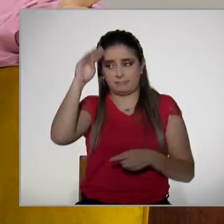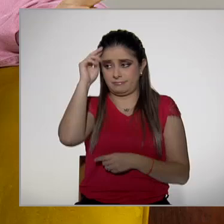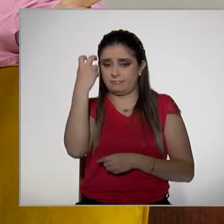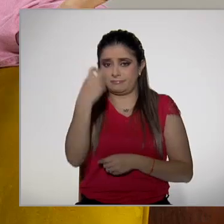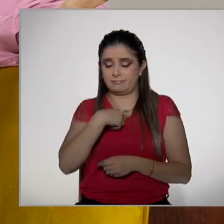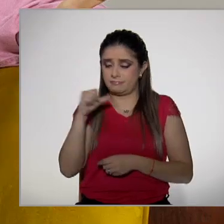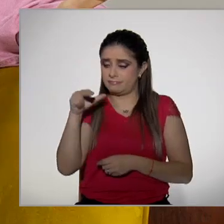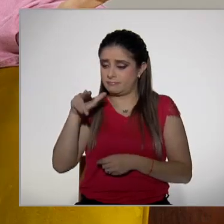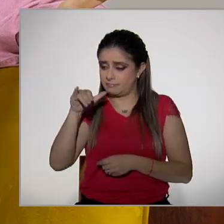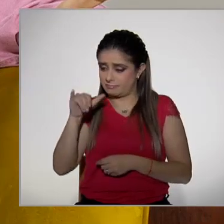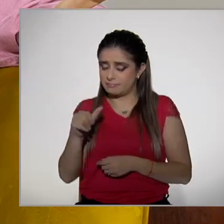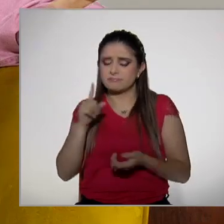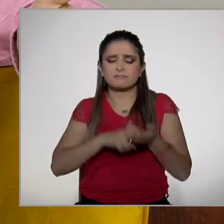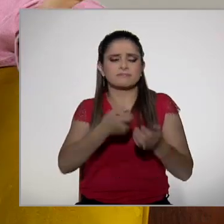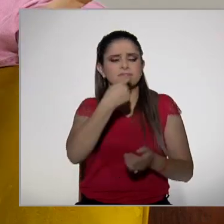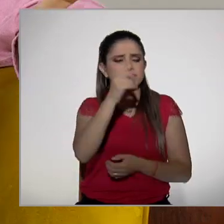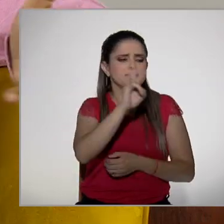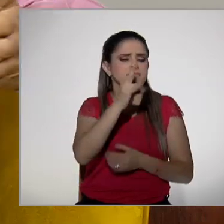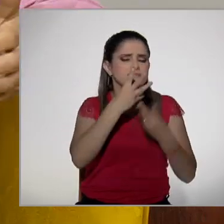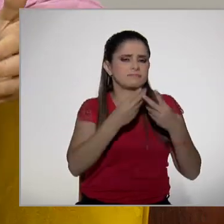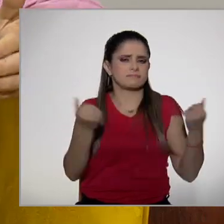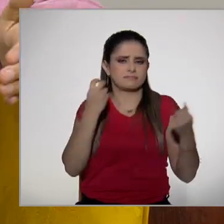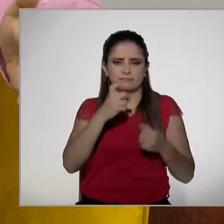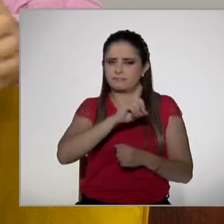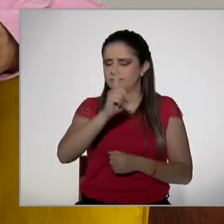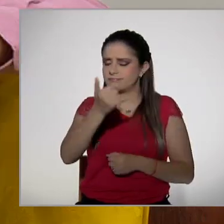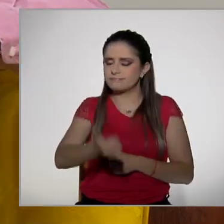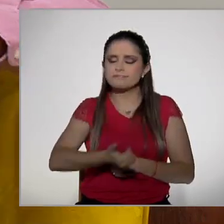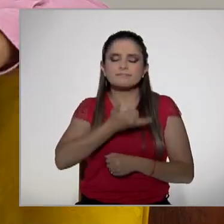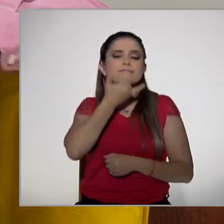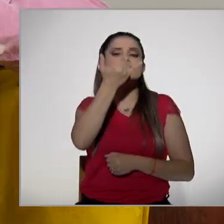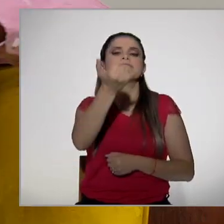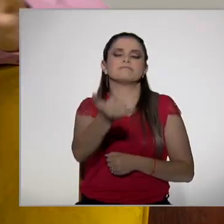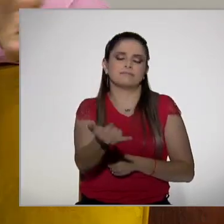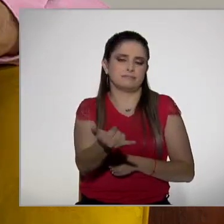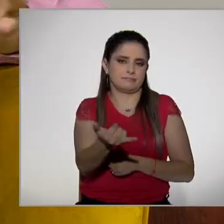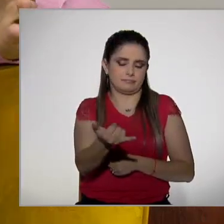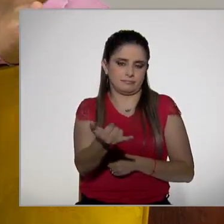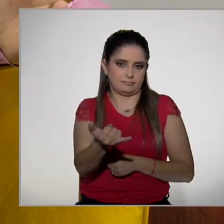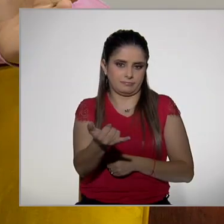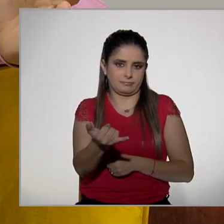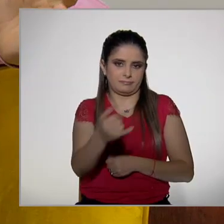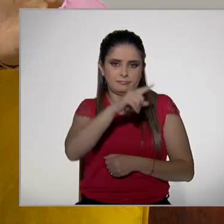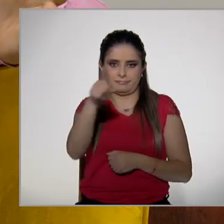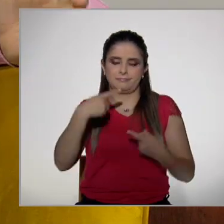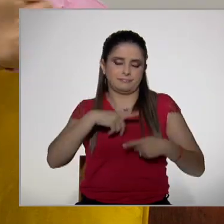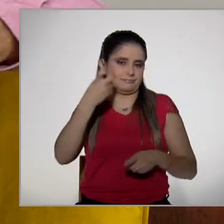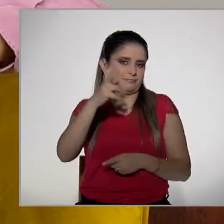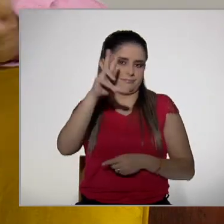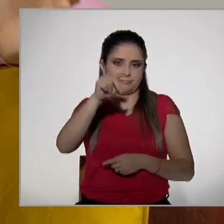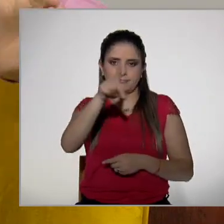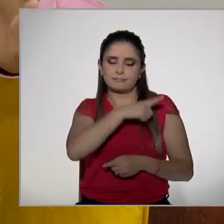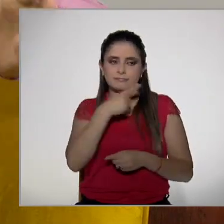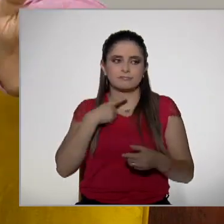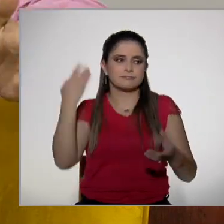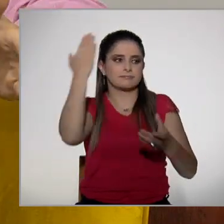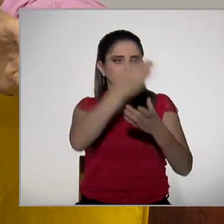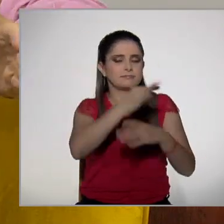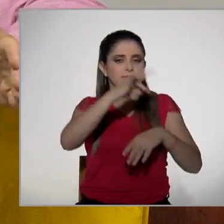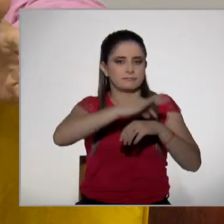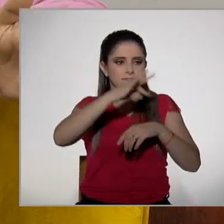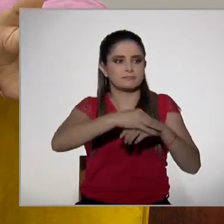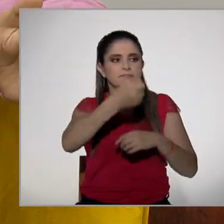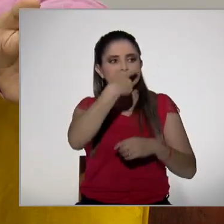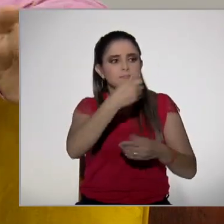eso que se corrige con vitaminas yo creo que es un error de la comunidad pensar esto que las vitaminas se arreglan todo que ya hemos